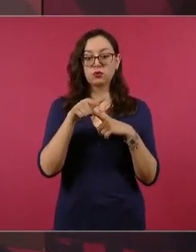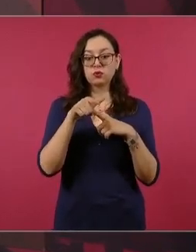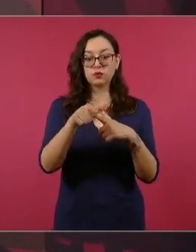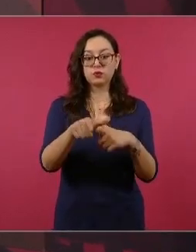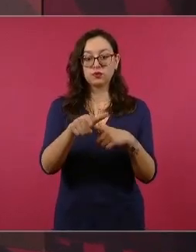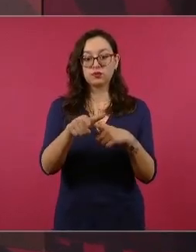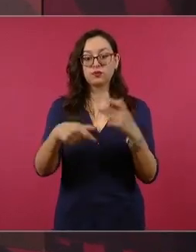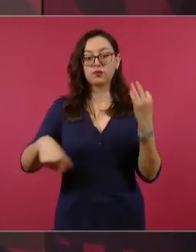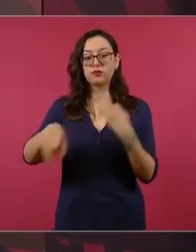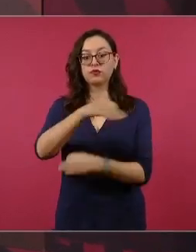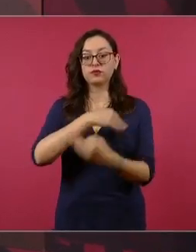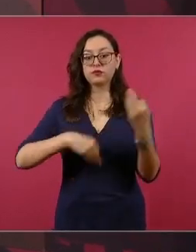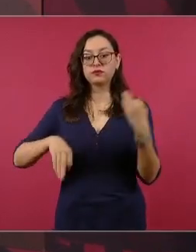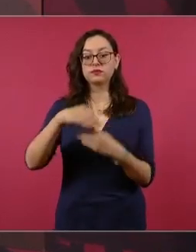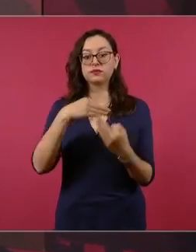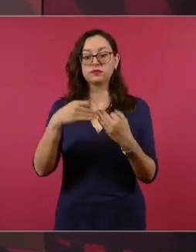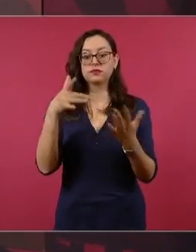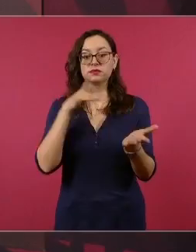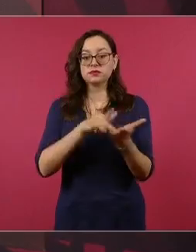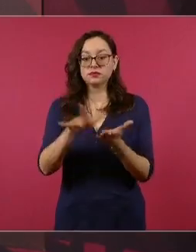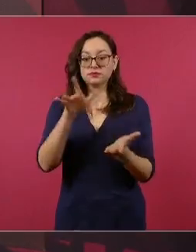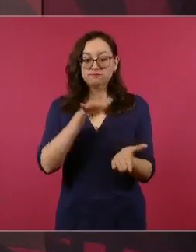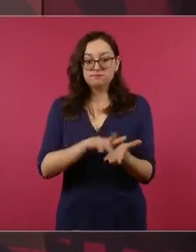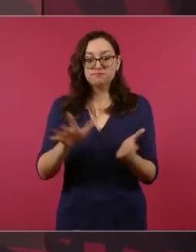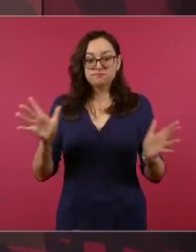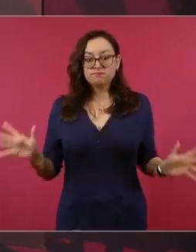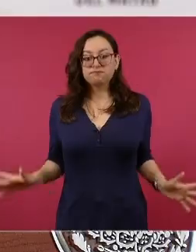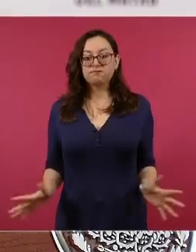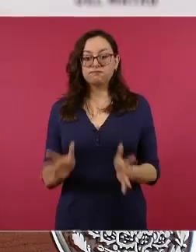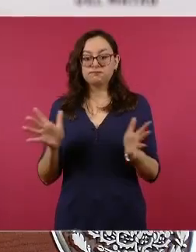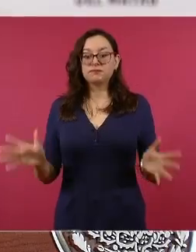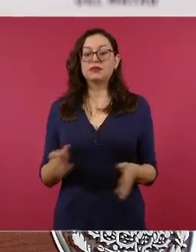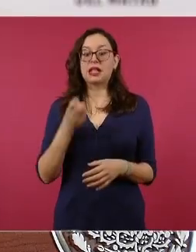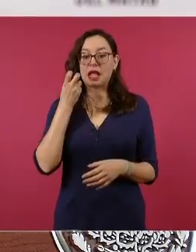a todos, porque eso es lo más humano.